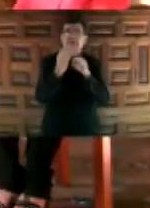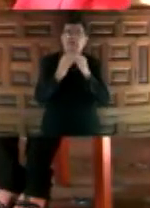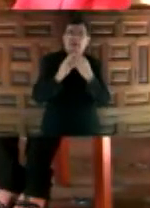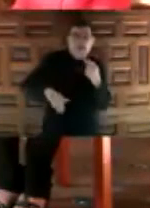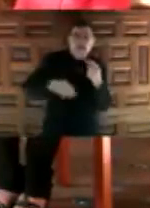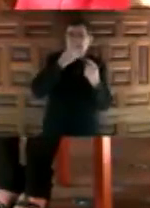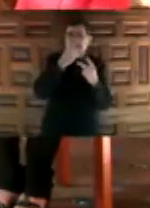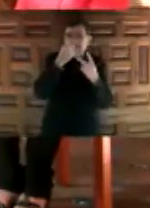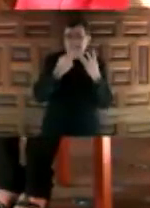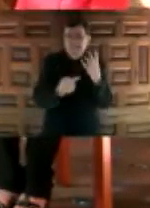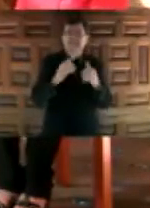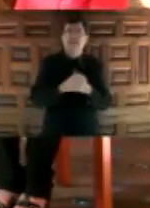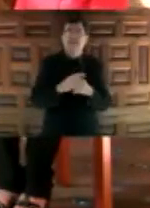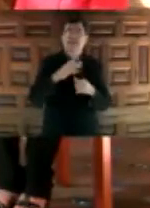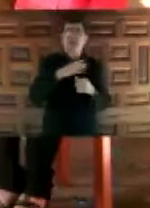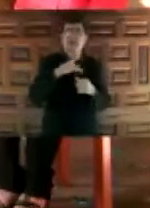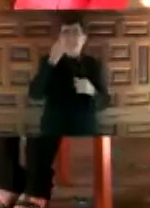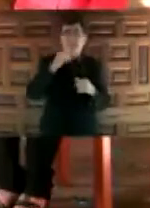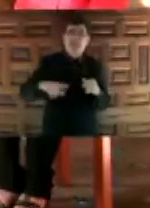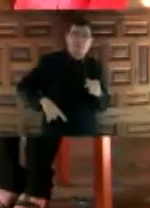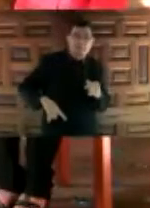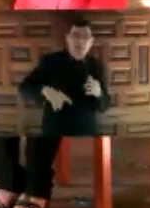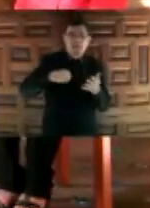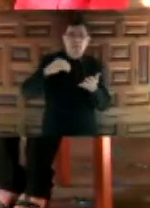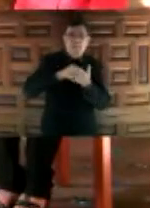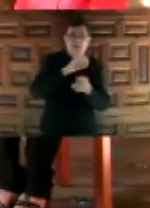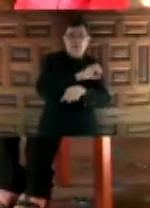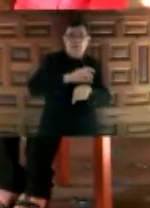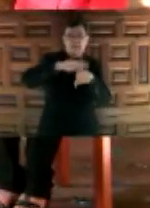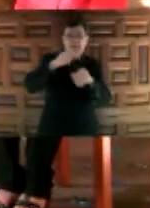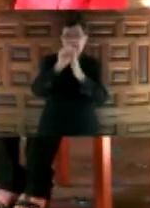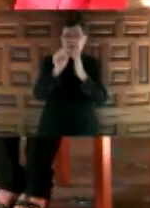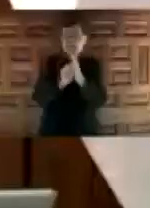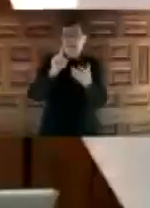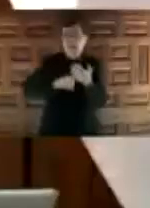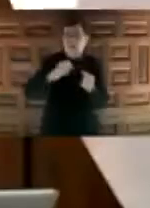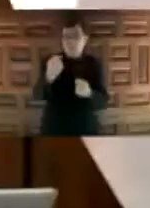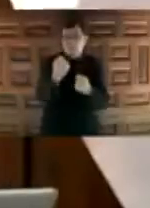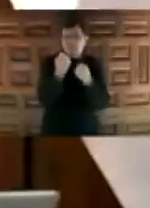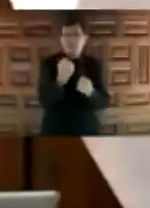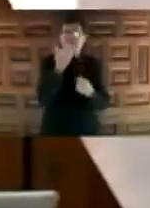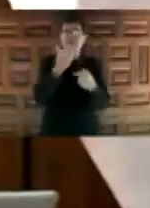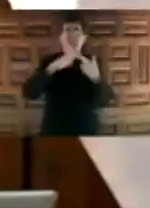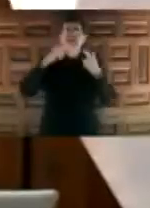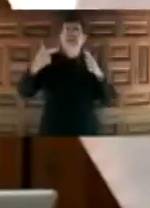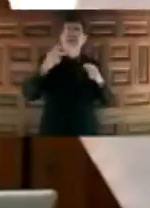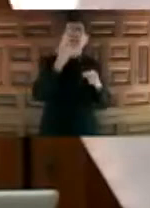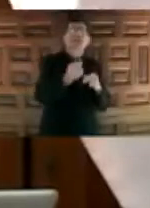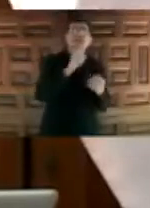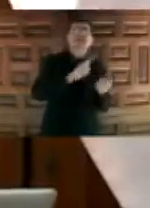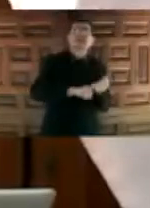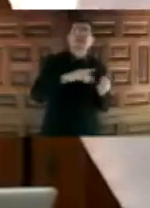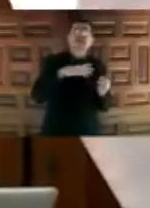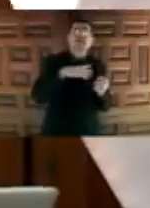dicho antes, es que necesitamos para la gobernanza y para la coordinación del sistema que exista una potente relación entre lo que la propia